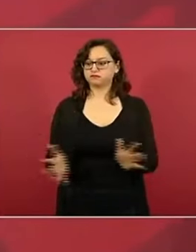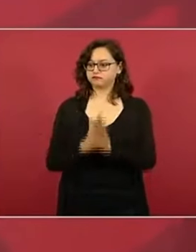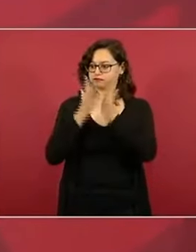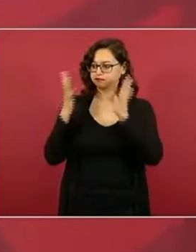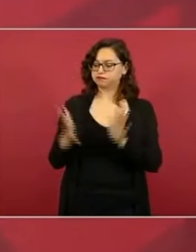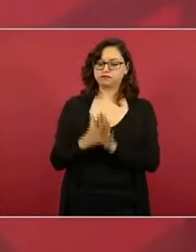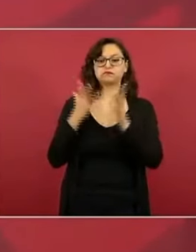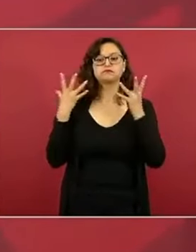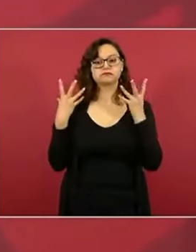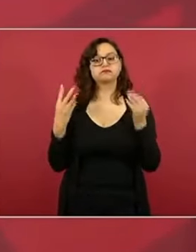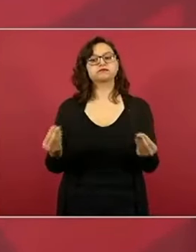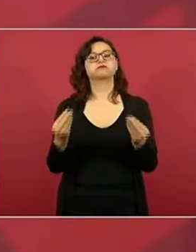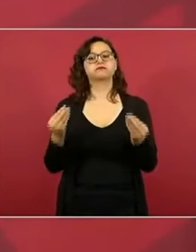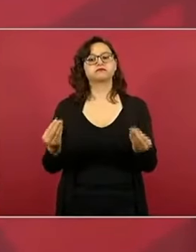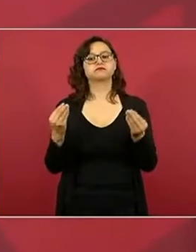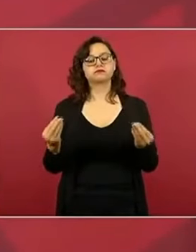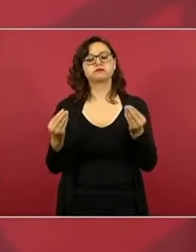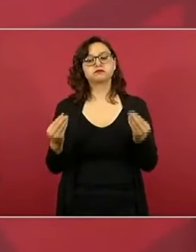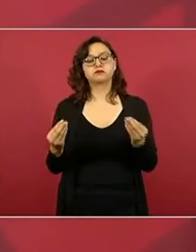no